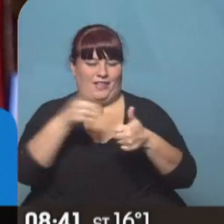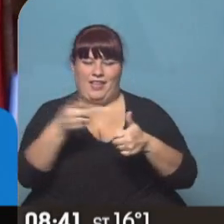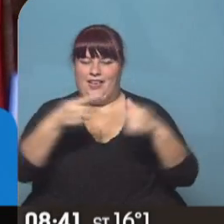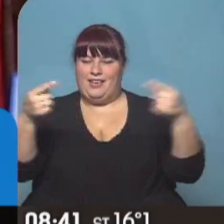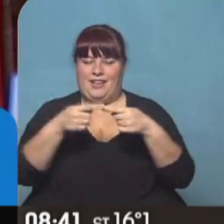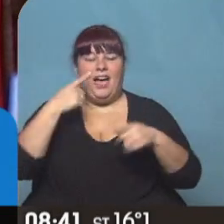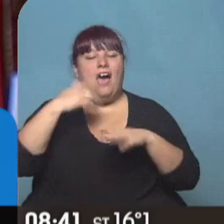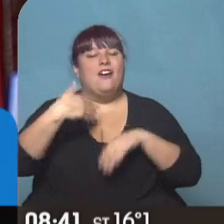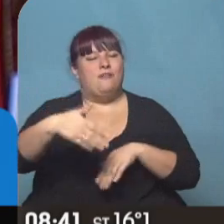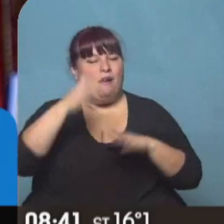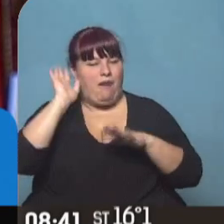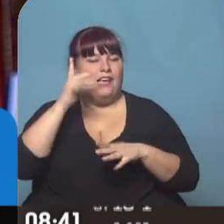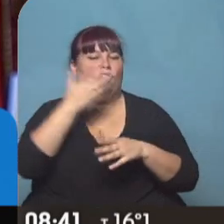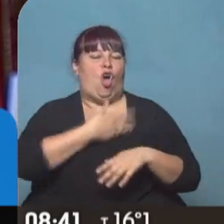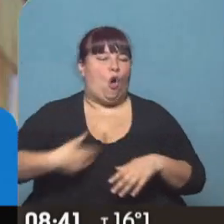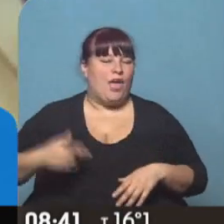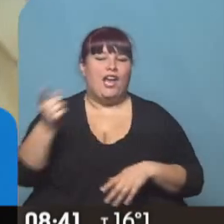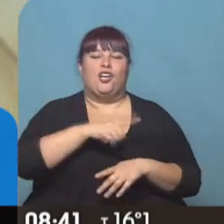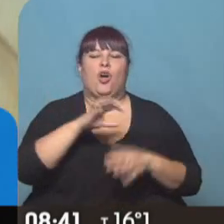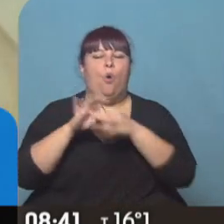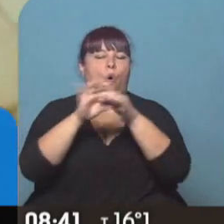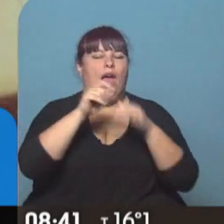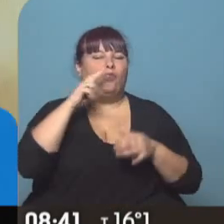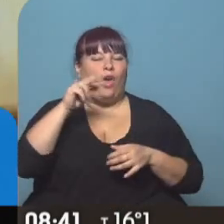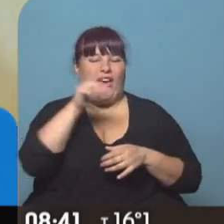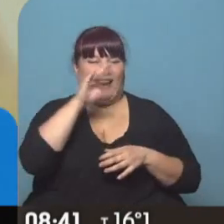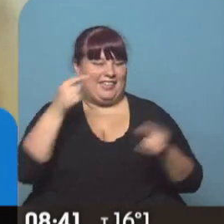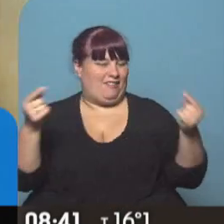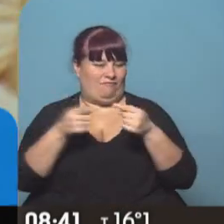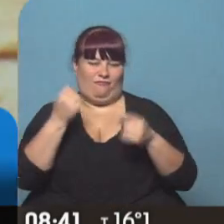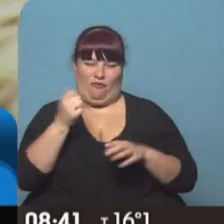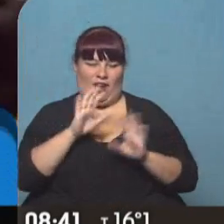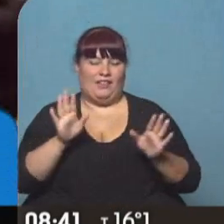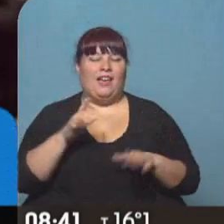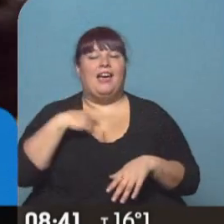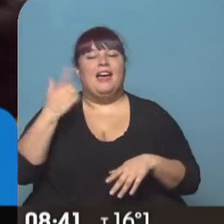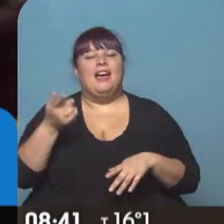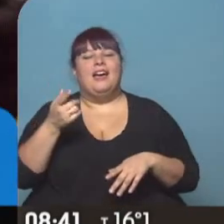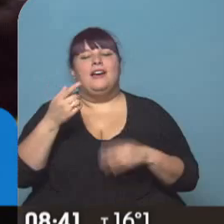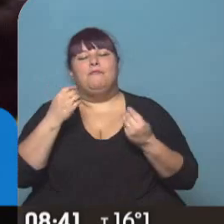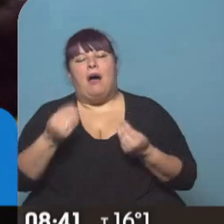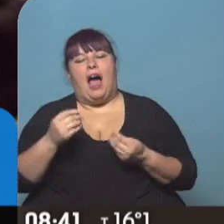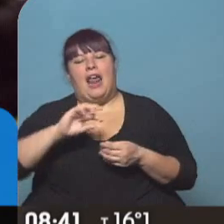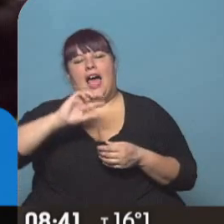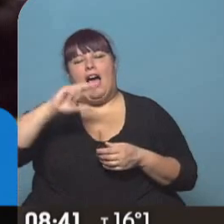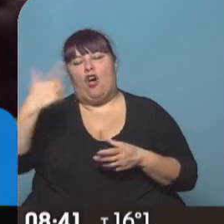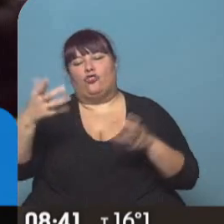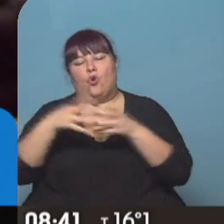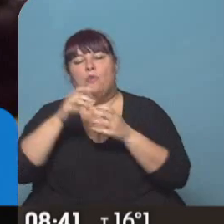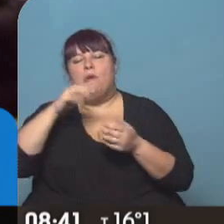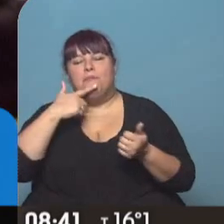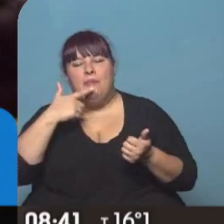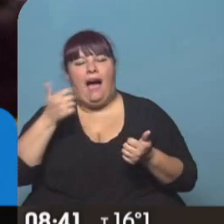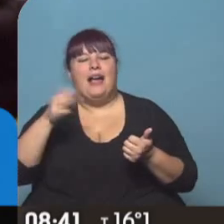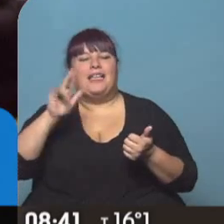a que se focaliza entre el oficialismo y unidad ciudadana de cristina kirchner en desmedro de las terceras fuerzas como más a